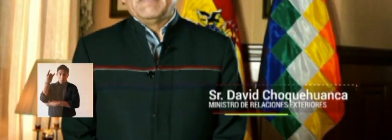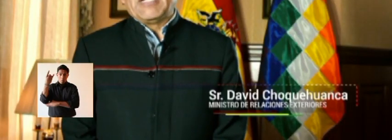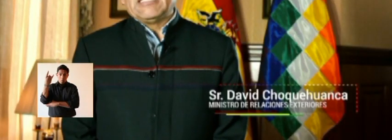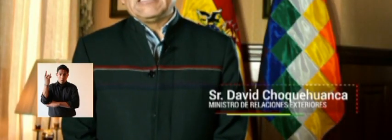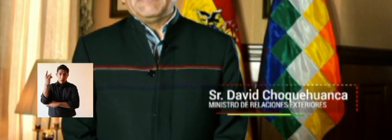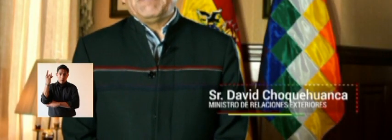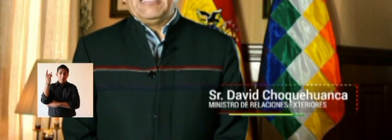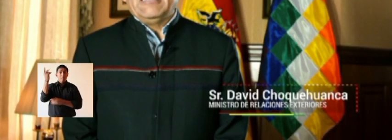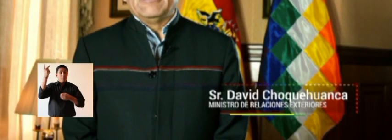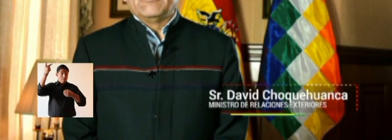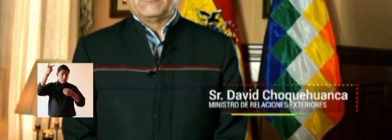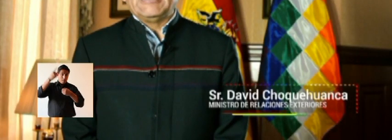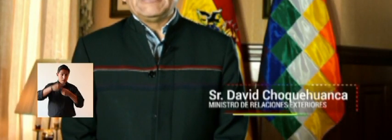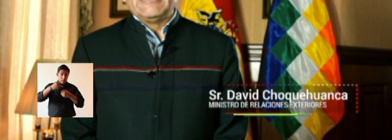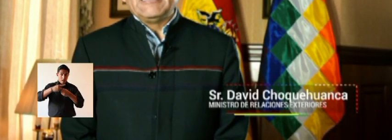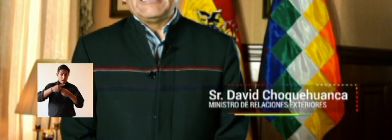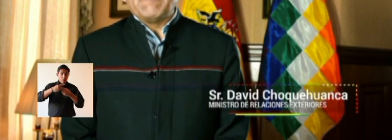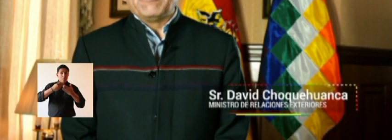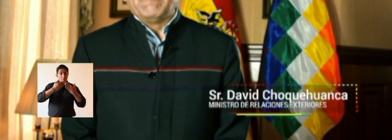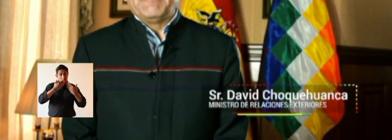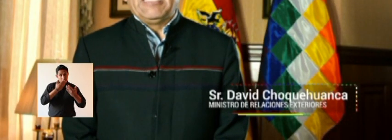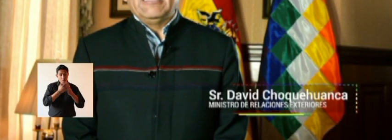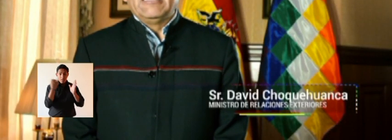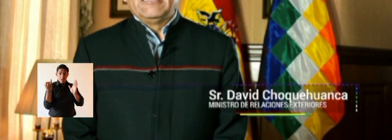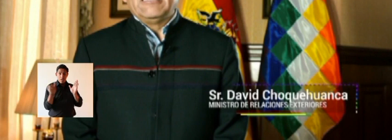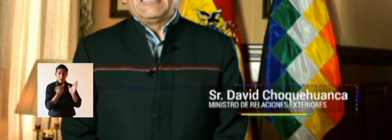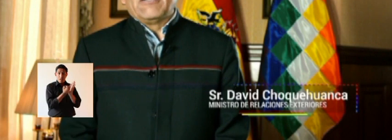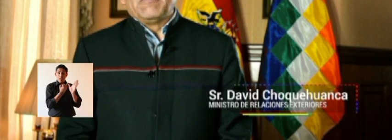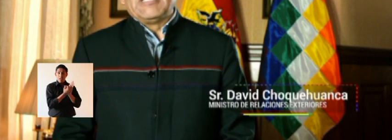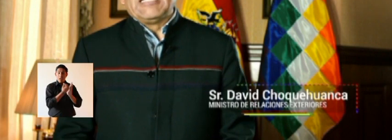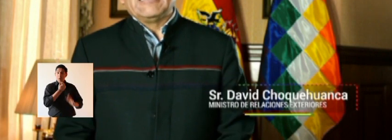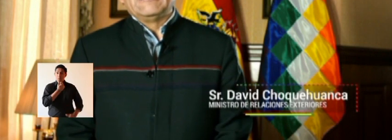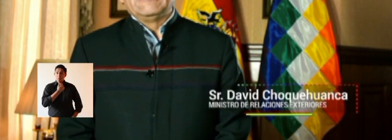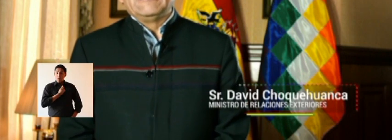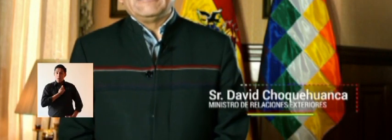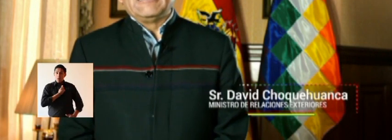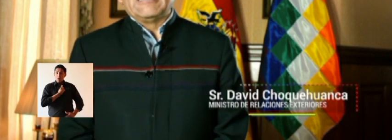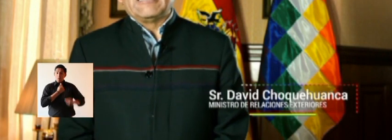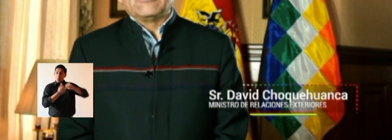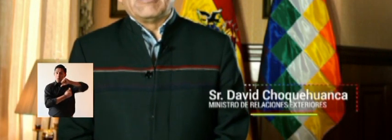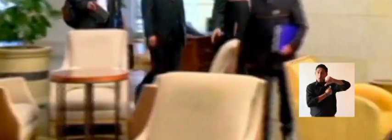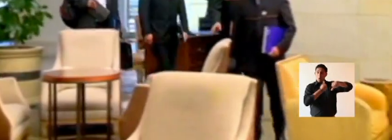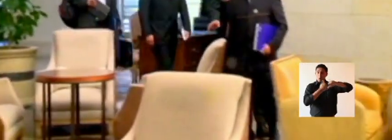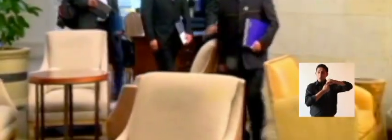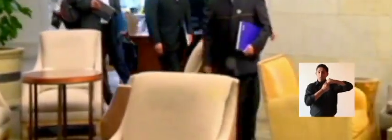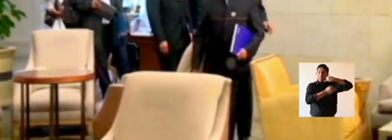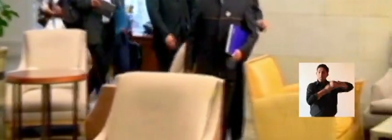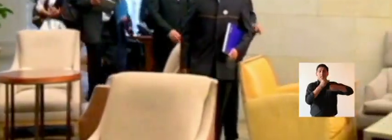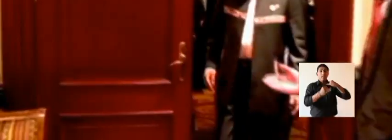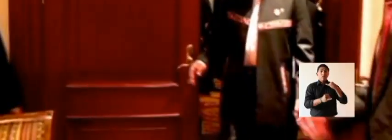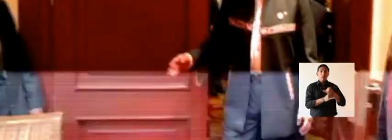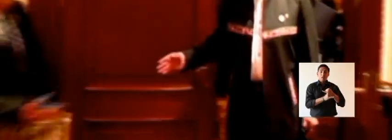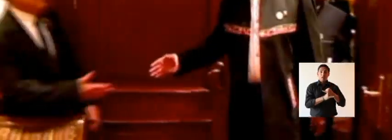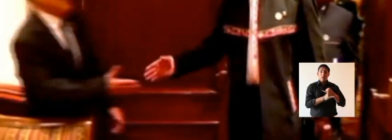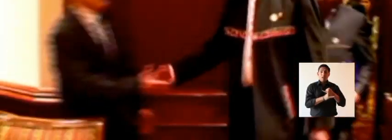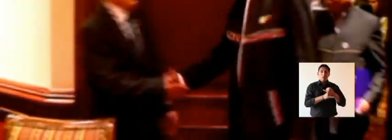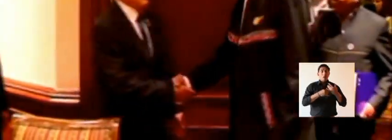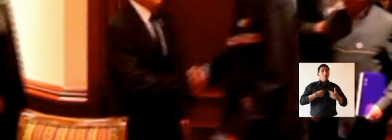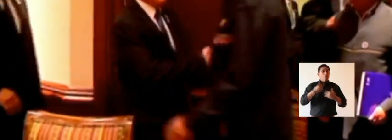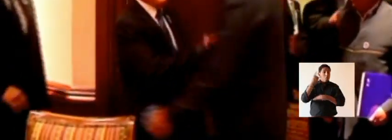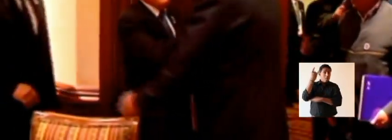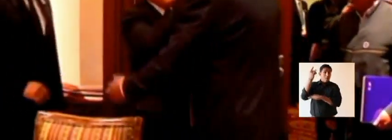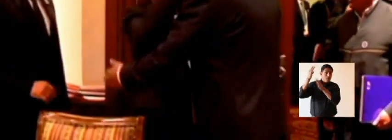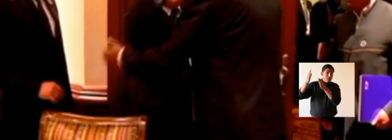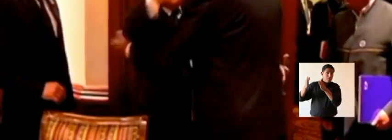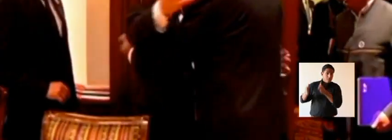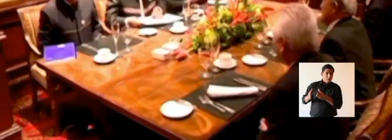Bolivia participa con identidad propia en la comunidad internacional. Los bolivianos